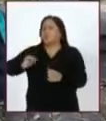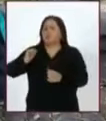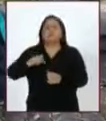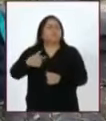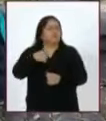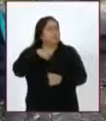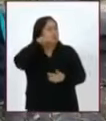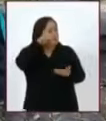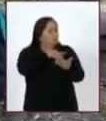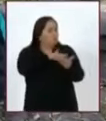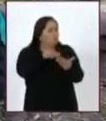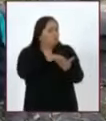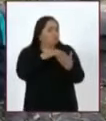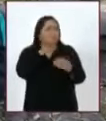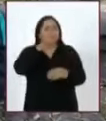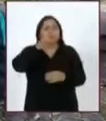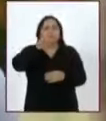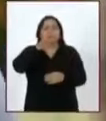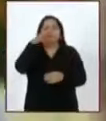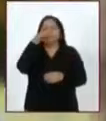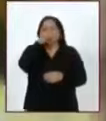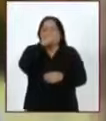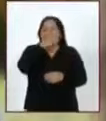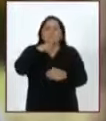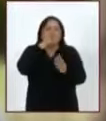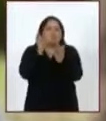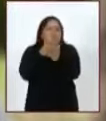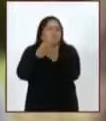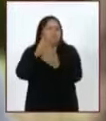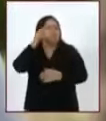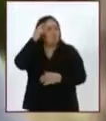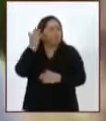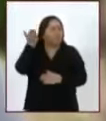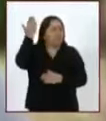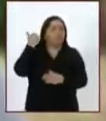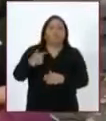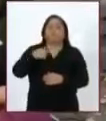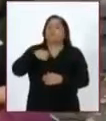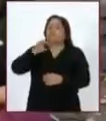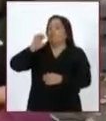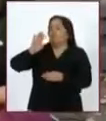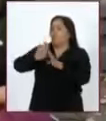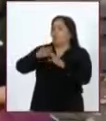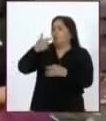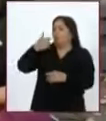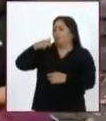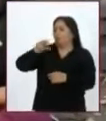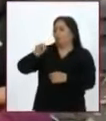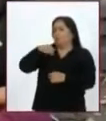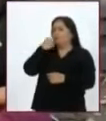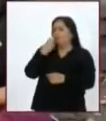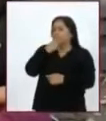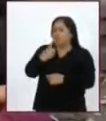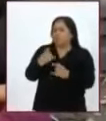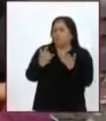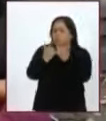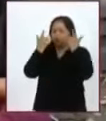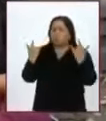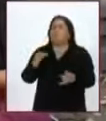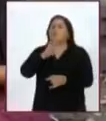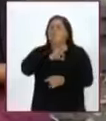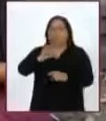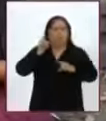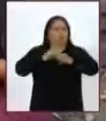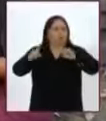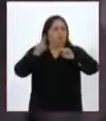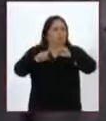las historietas de Memín Pingüín que tenía mi papá. Yo estoy leyendo una acerca de la equidad de género y, por lo que escucho, las historietas pueden tener